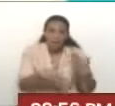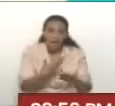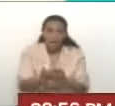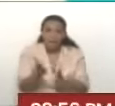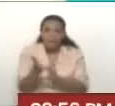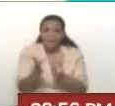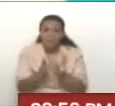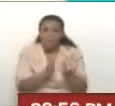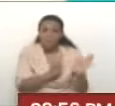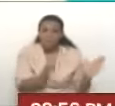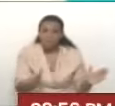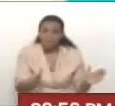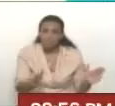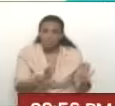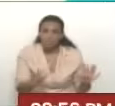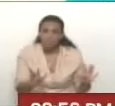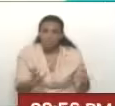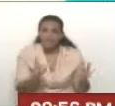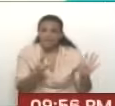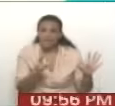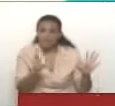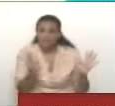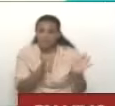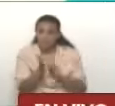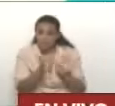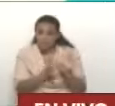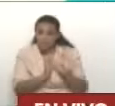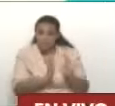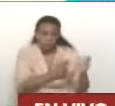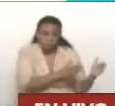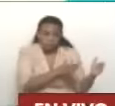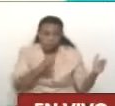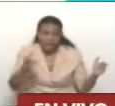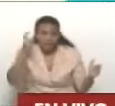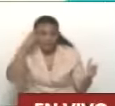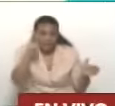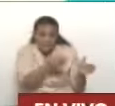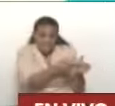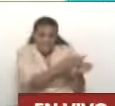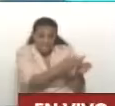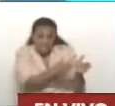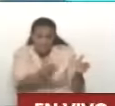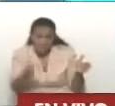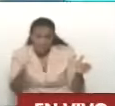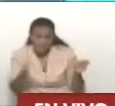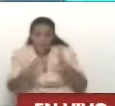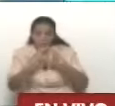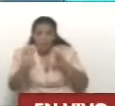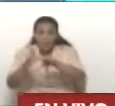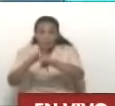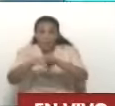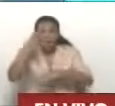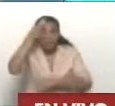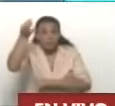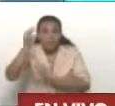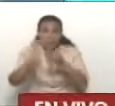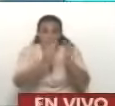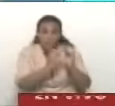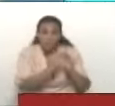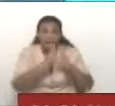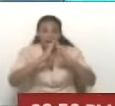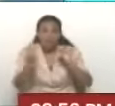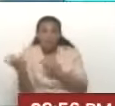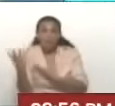abril. Hasta abril, hasta el 7 de abril. Sí, señor. Bueno, vamos entonces. Yo llamo a todos los consejos comunales